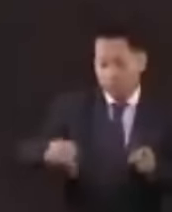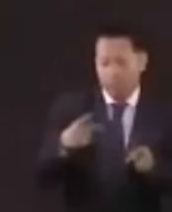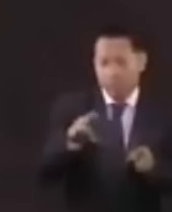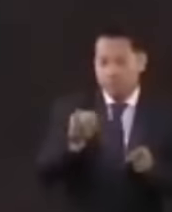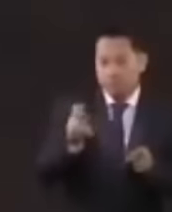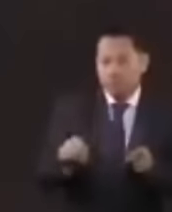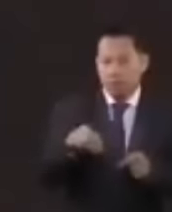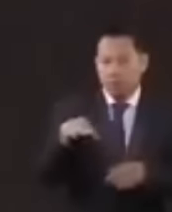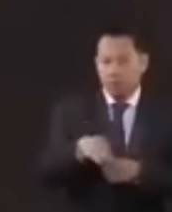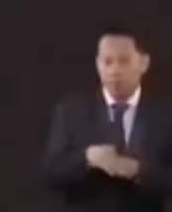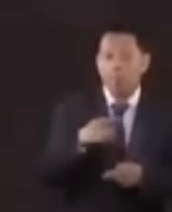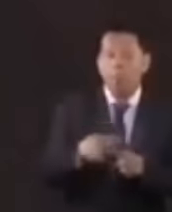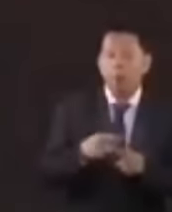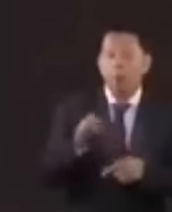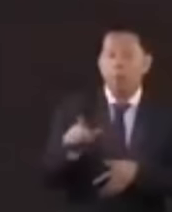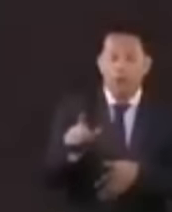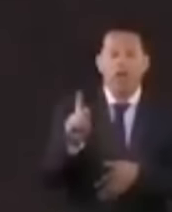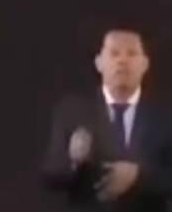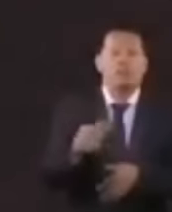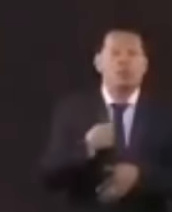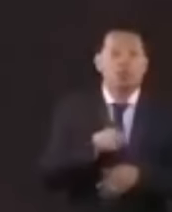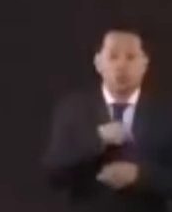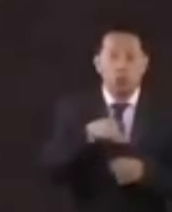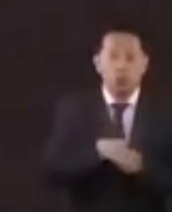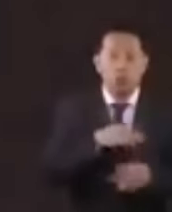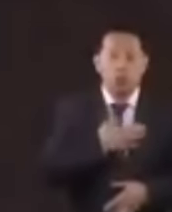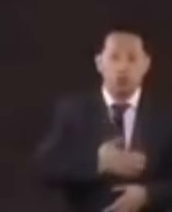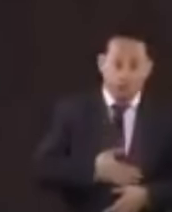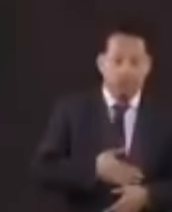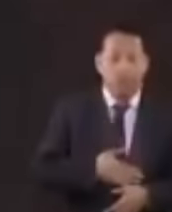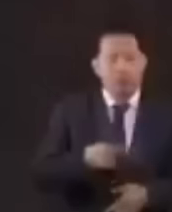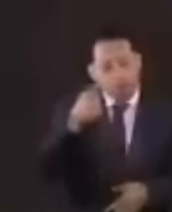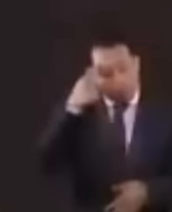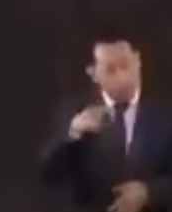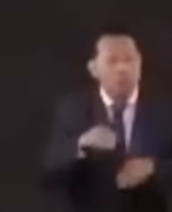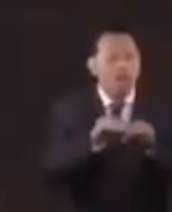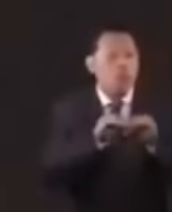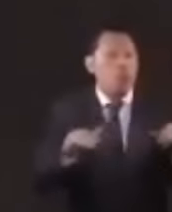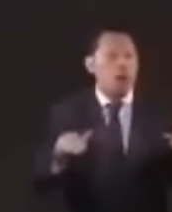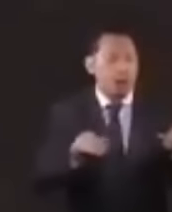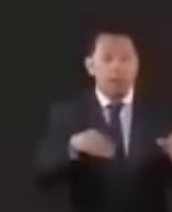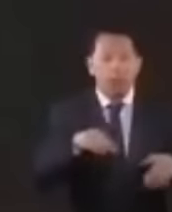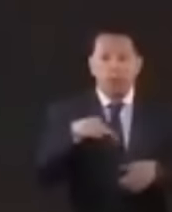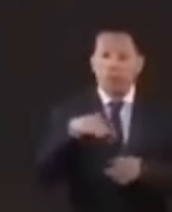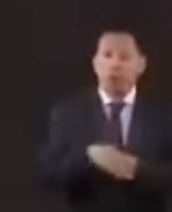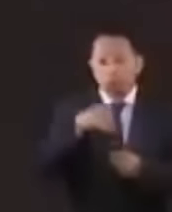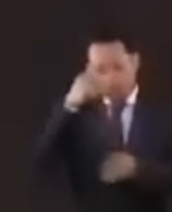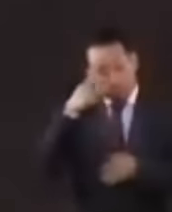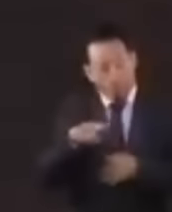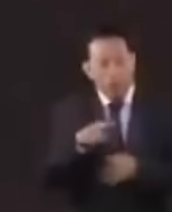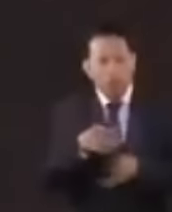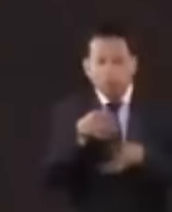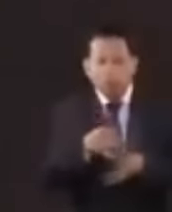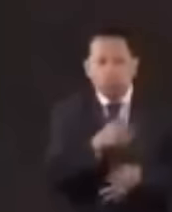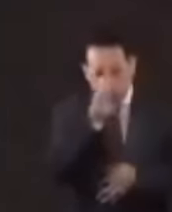carroñera, votan por él. Nosotros votamos por la justicia, votamos por la igualdad, votamos por la dignidad,